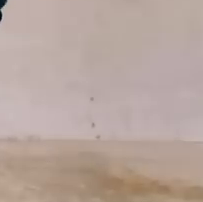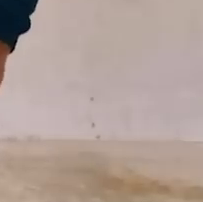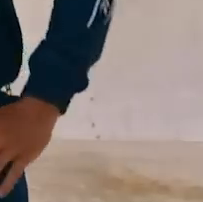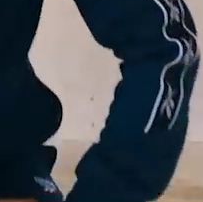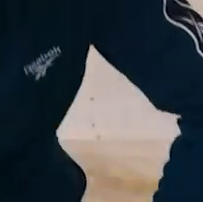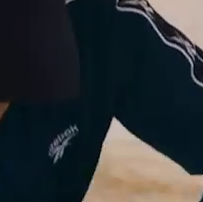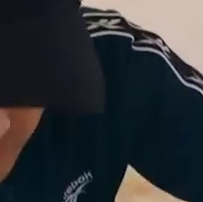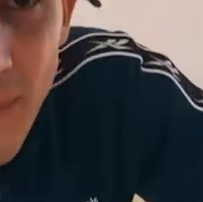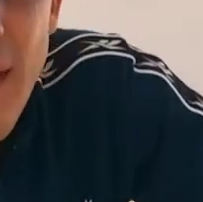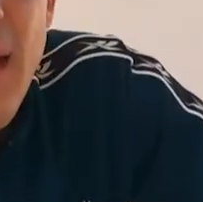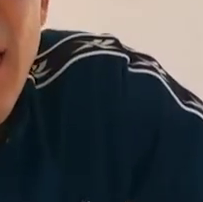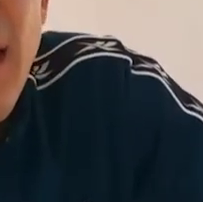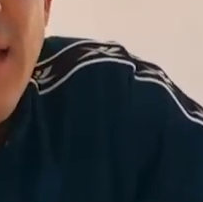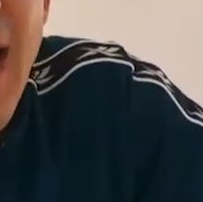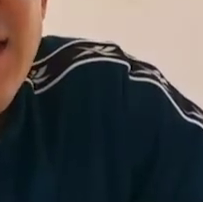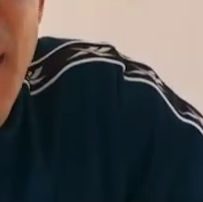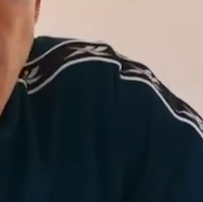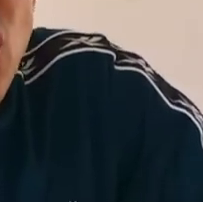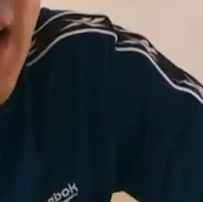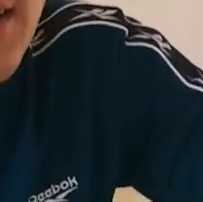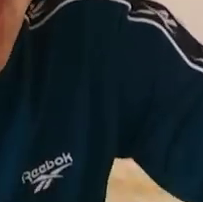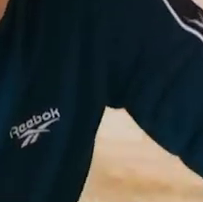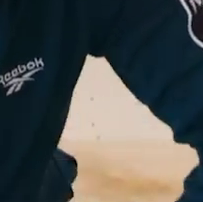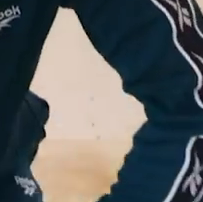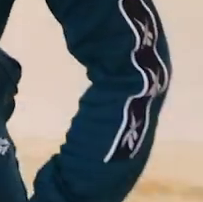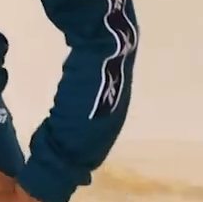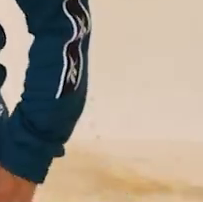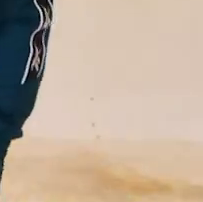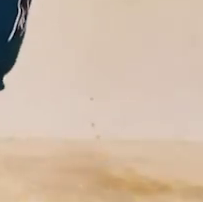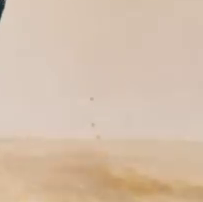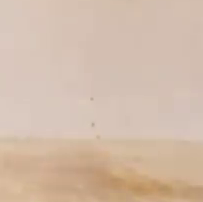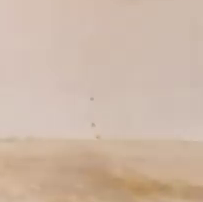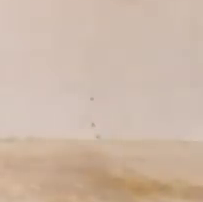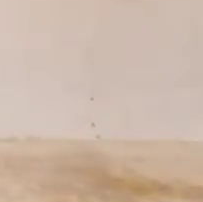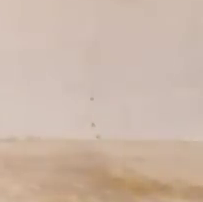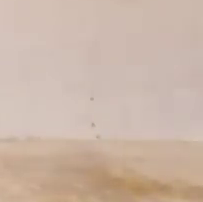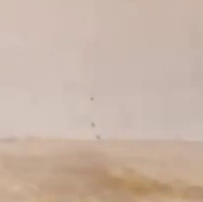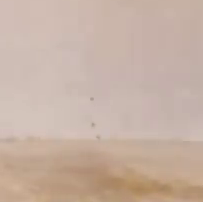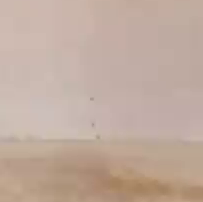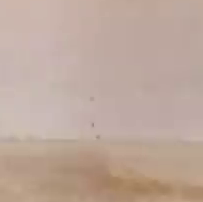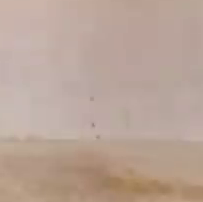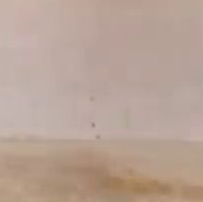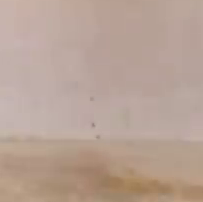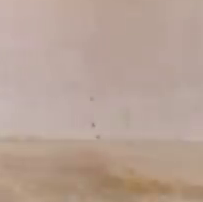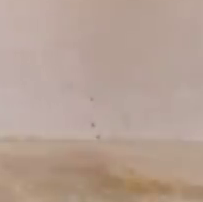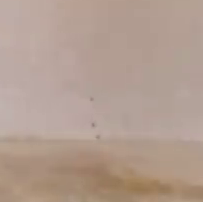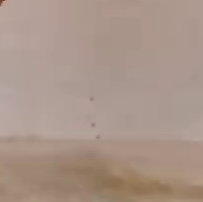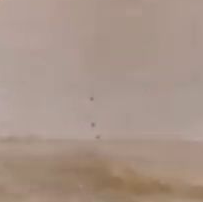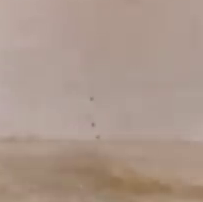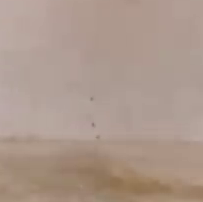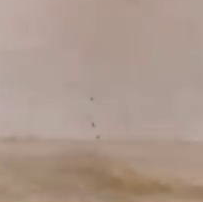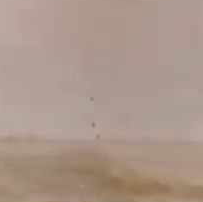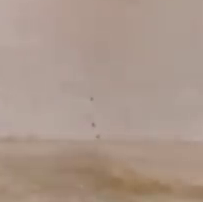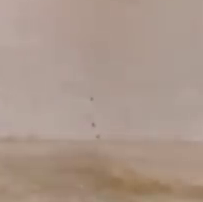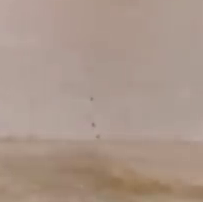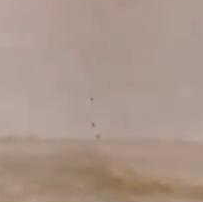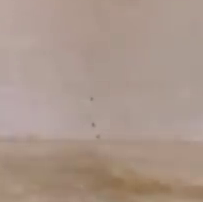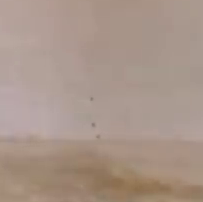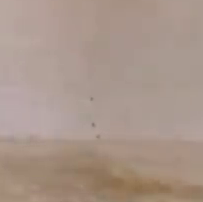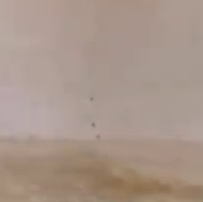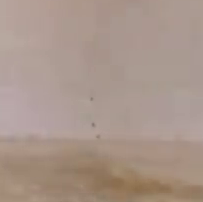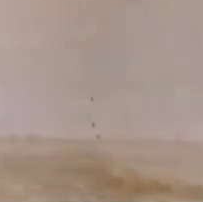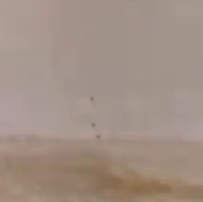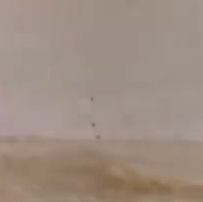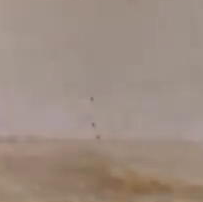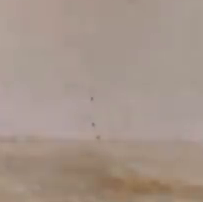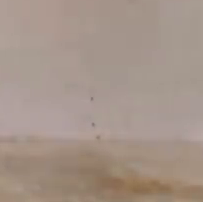Y ahora sí. Ya estamos listos para comenzar. Vamos a empezar con este que yo le llamo hip